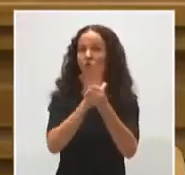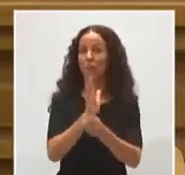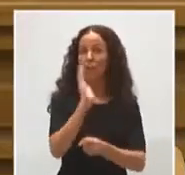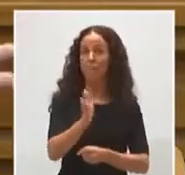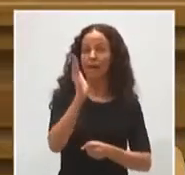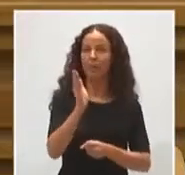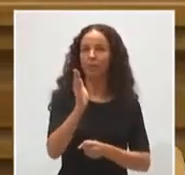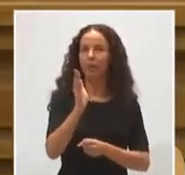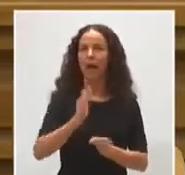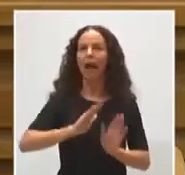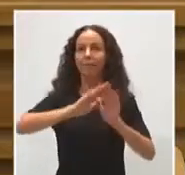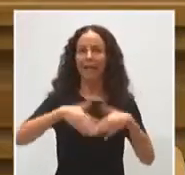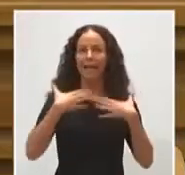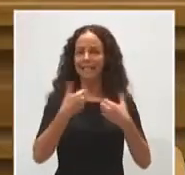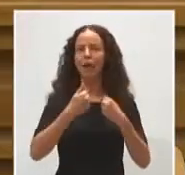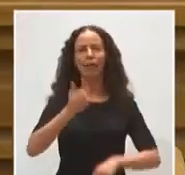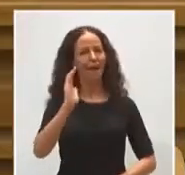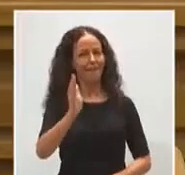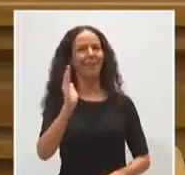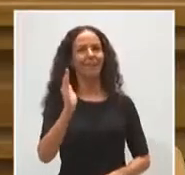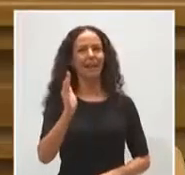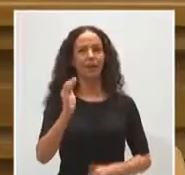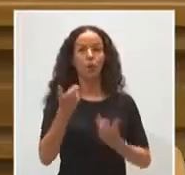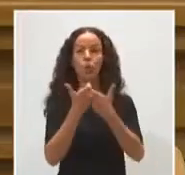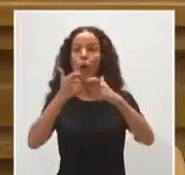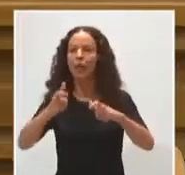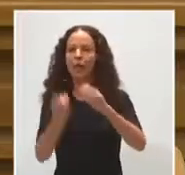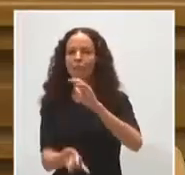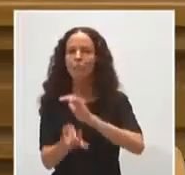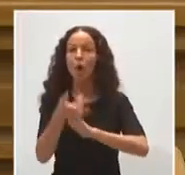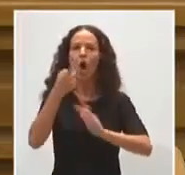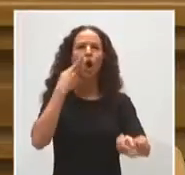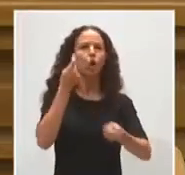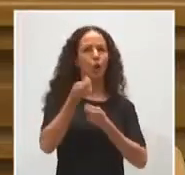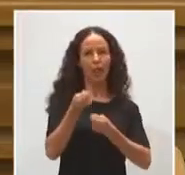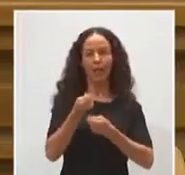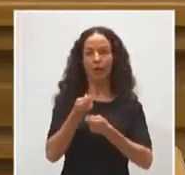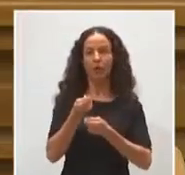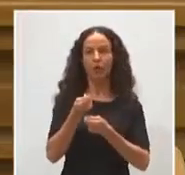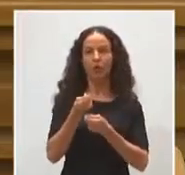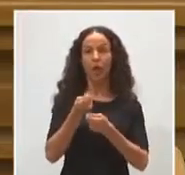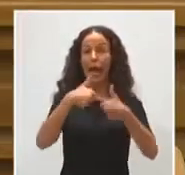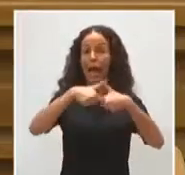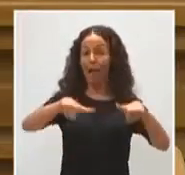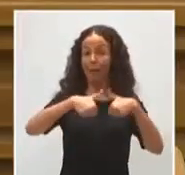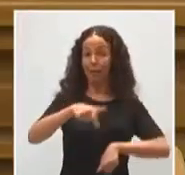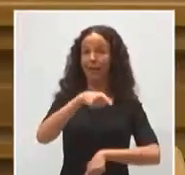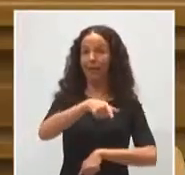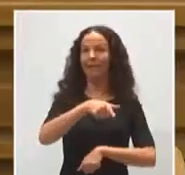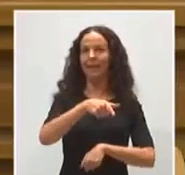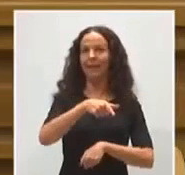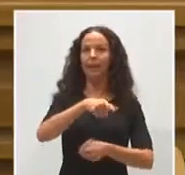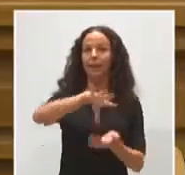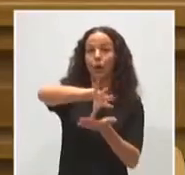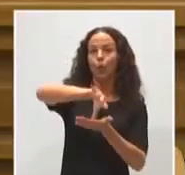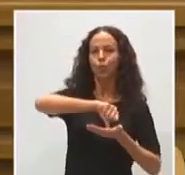ha dejado huella en su estado de salud va a haber una unidad que tendrá coordinación desde albacete que está especialmente